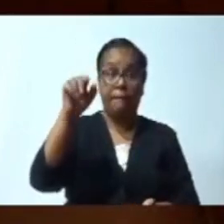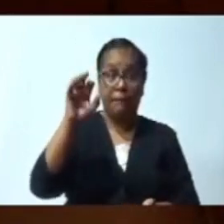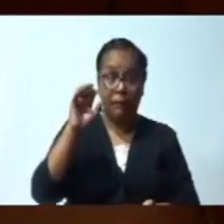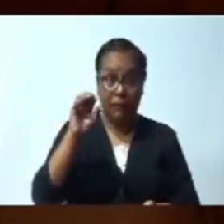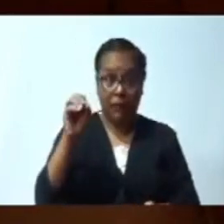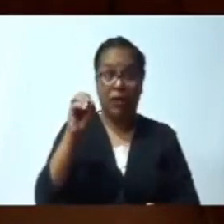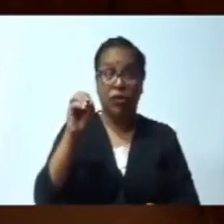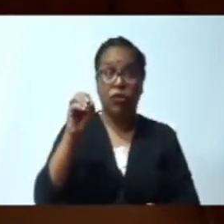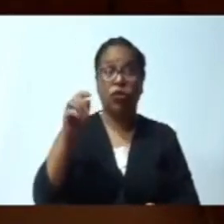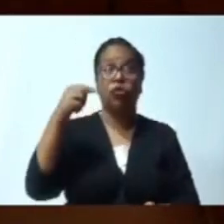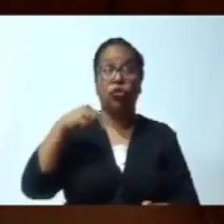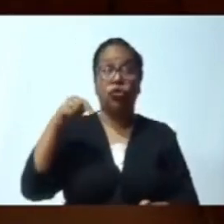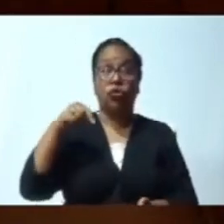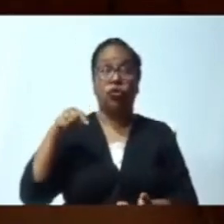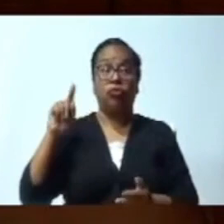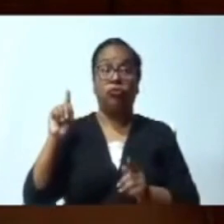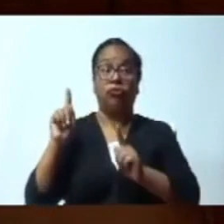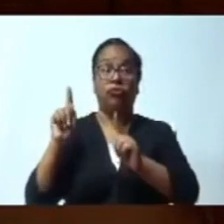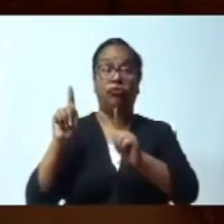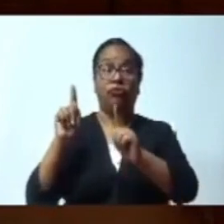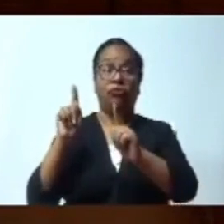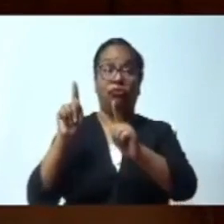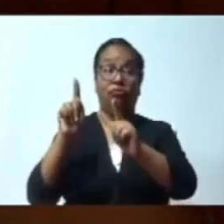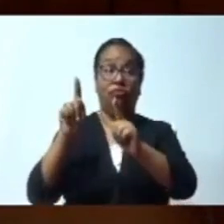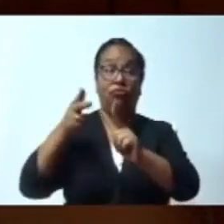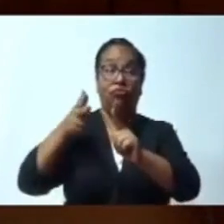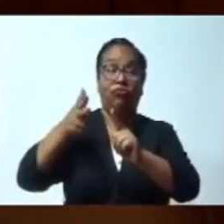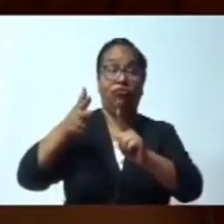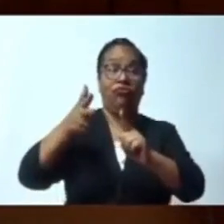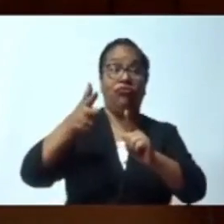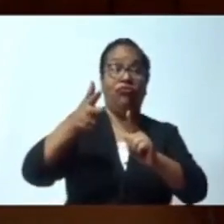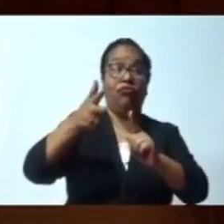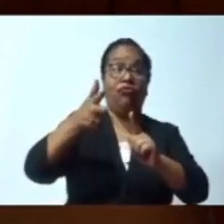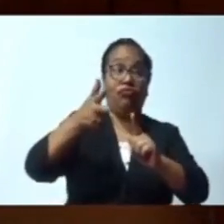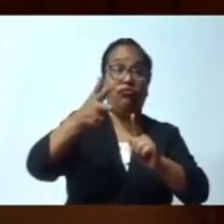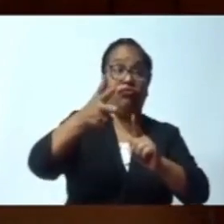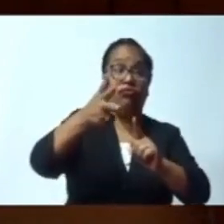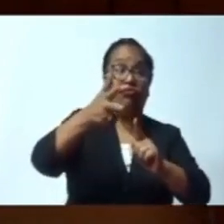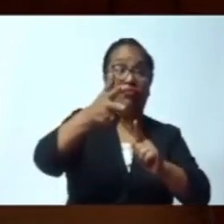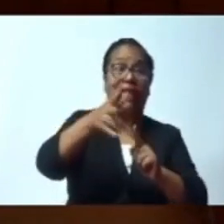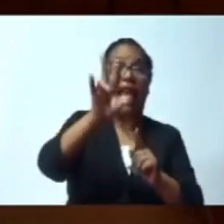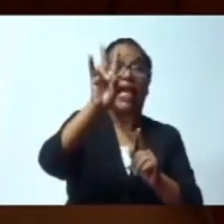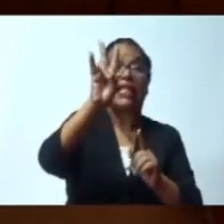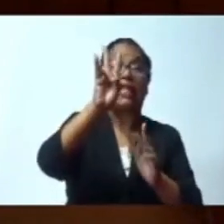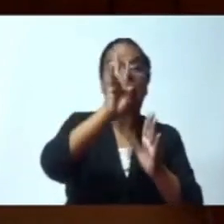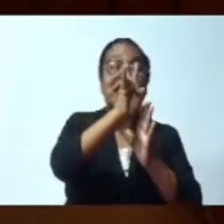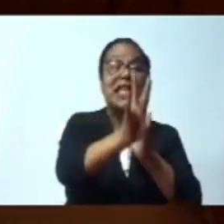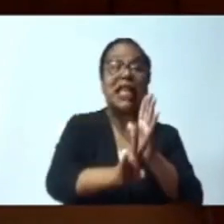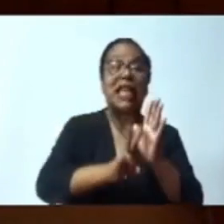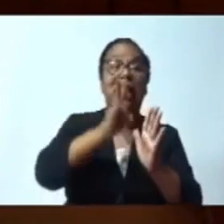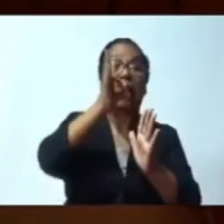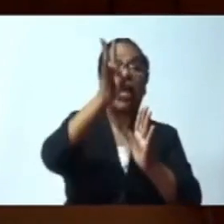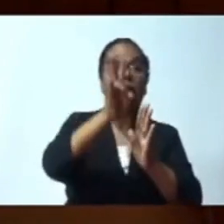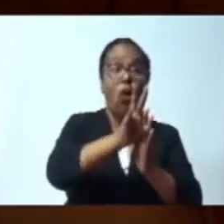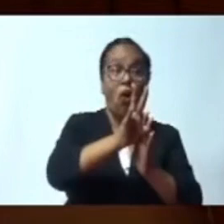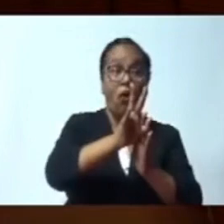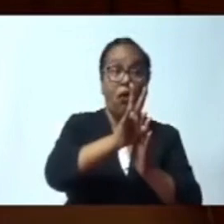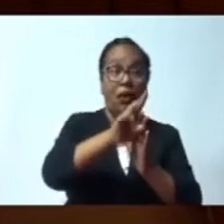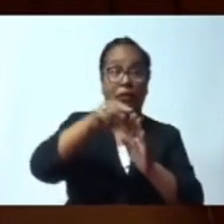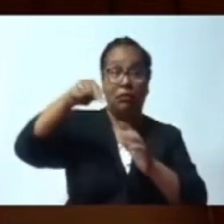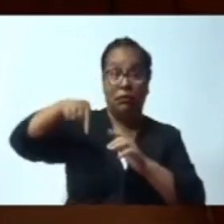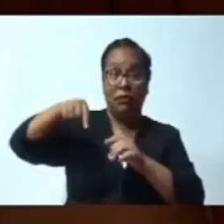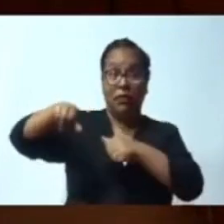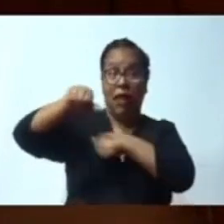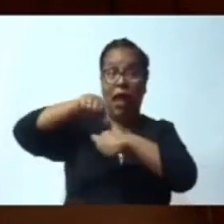Casas. Lamento que no se pueda poner el puente y en las condiciones en que está esa escuela. Señor